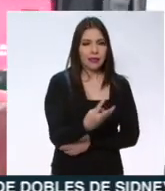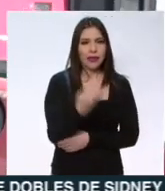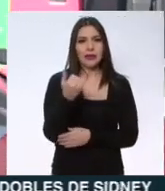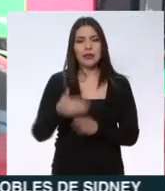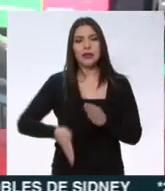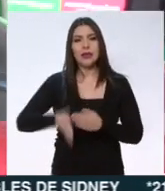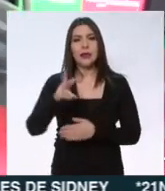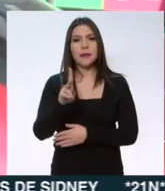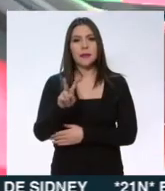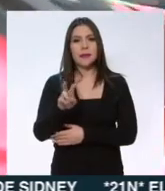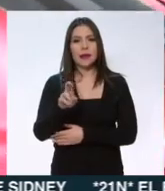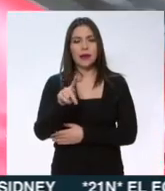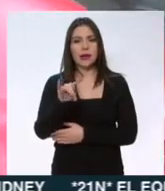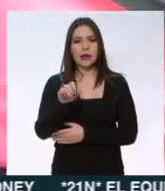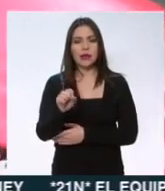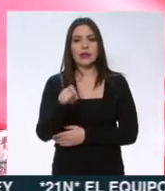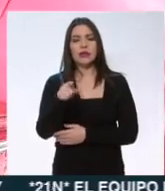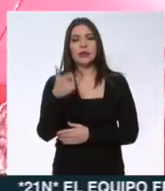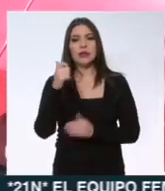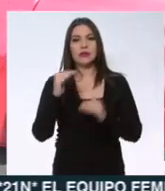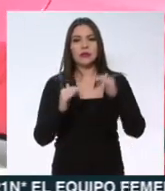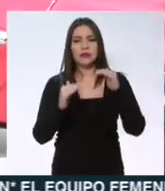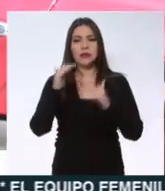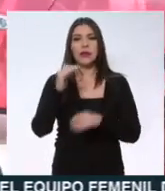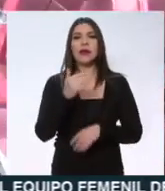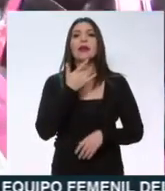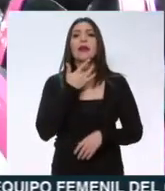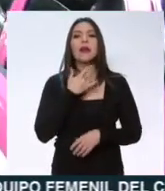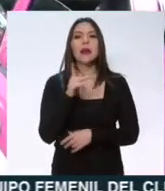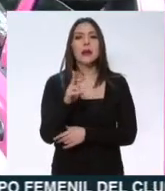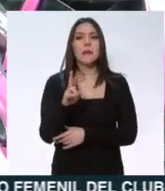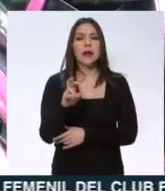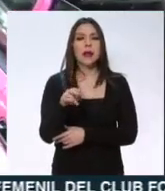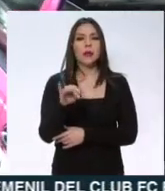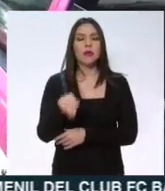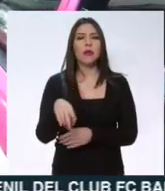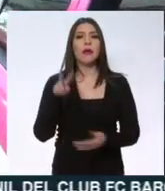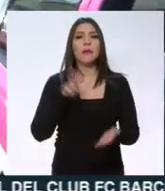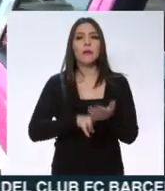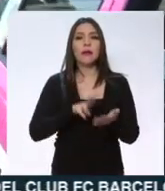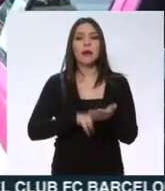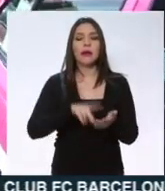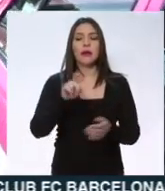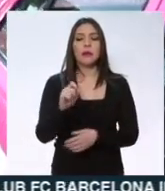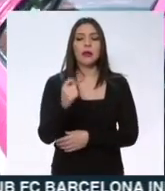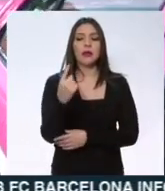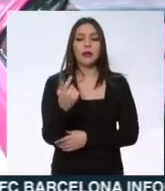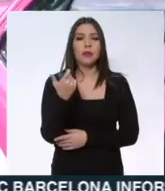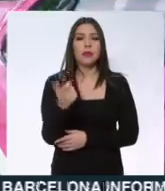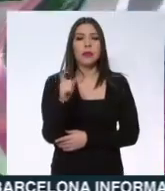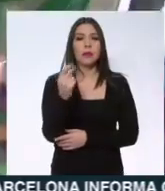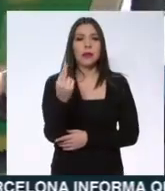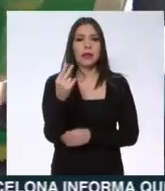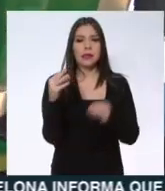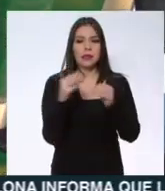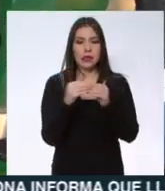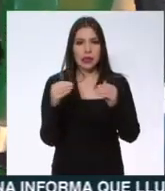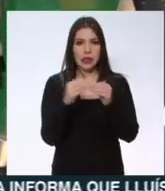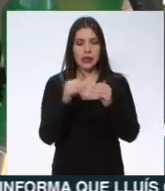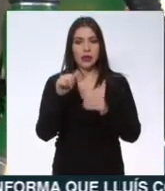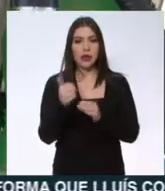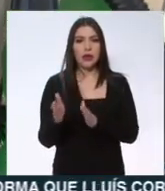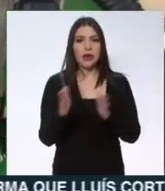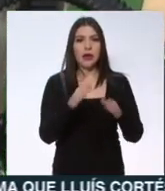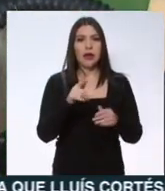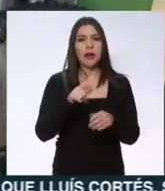en comparación con el oriente. La gasolina Premium tiene un costo de 21 pesos con 25 centavos, en tanto que